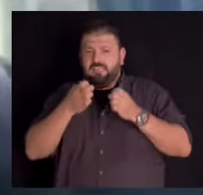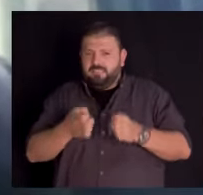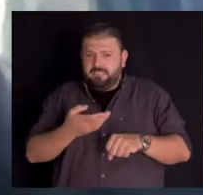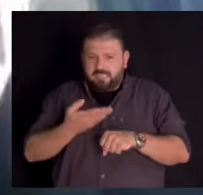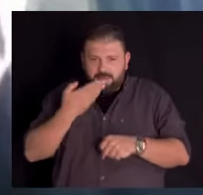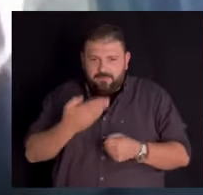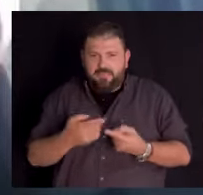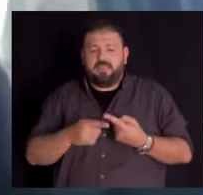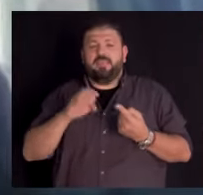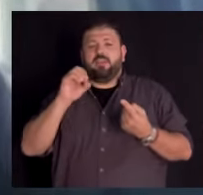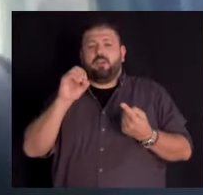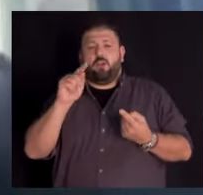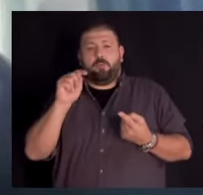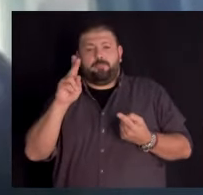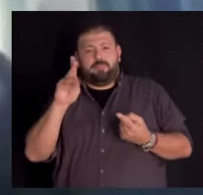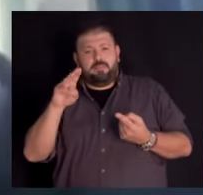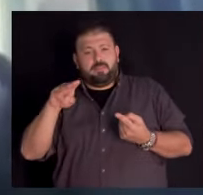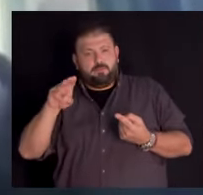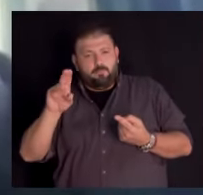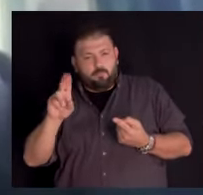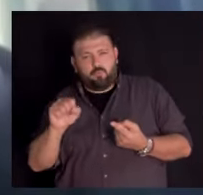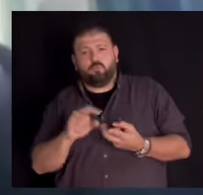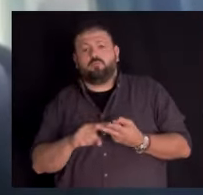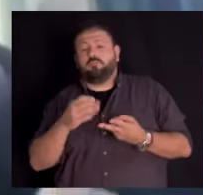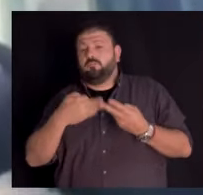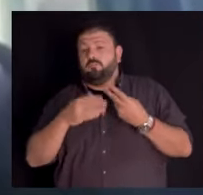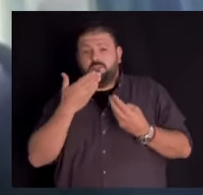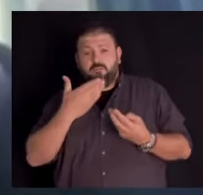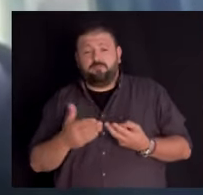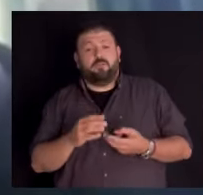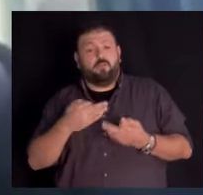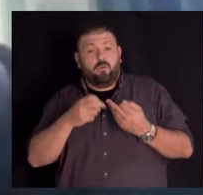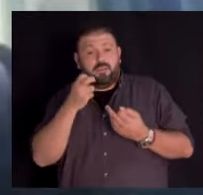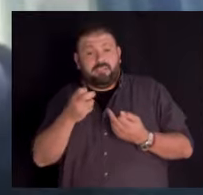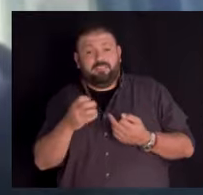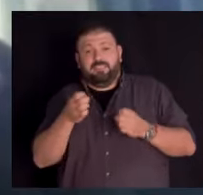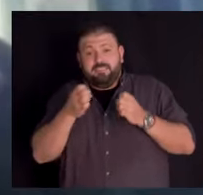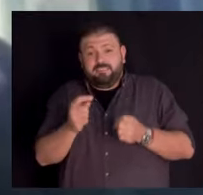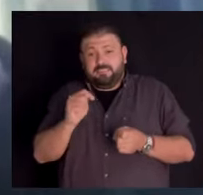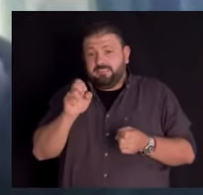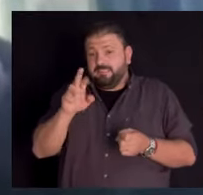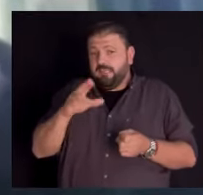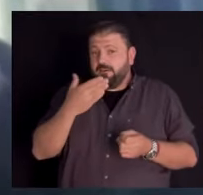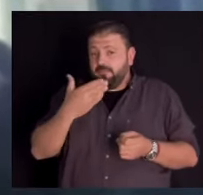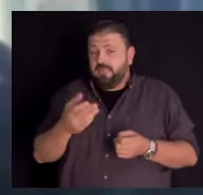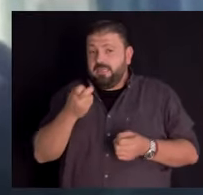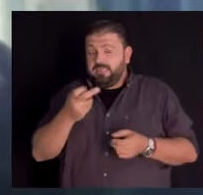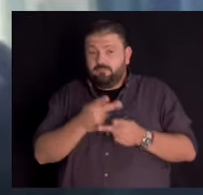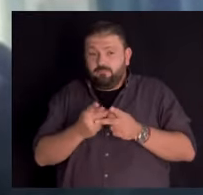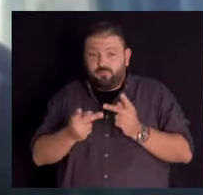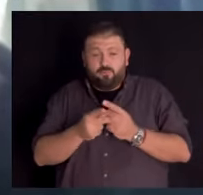el OmniPlus, ¿sí? Y el OmniPlus Gel. Y eso se corrige. A mí han llegado